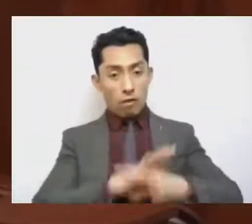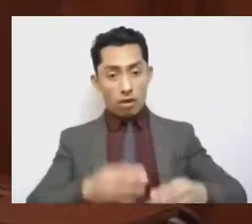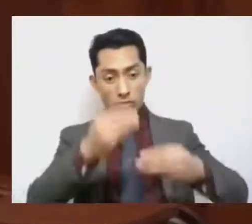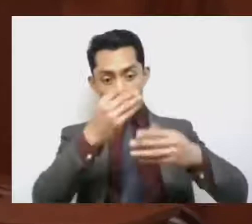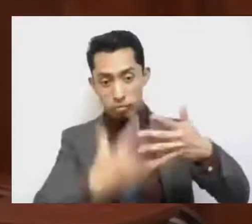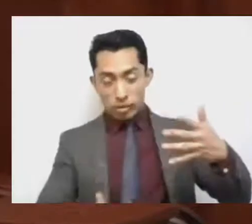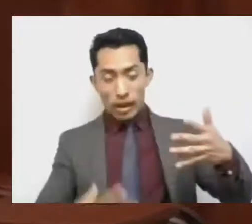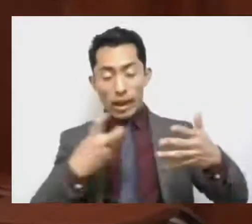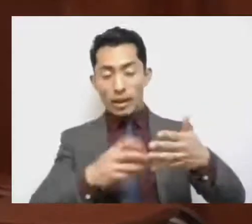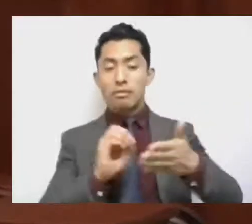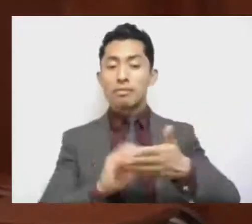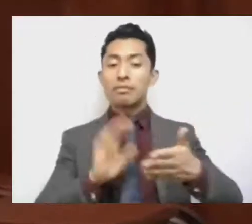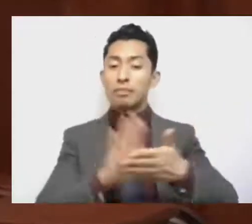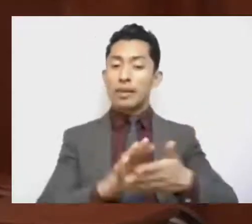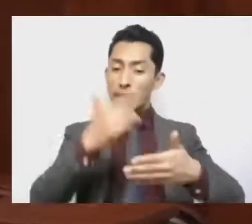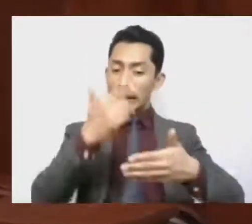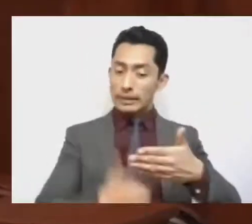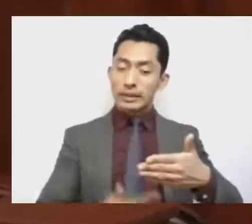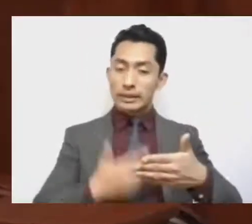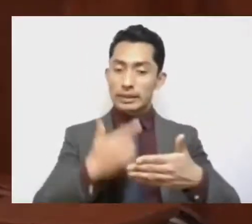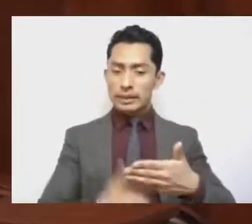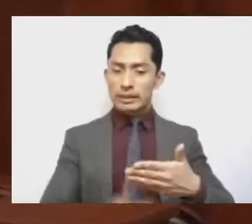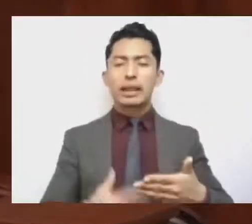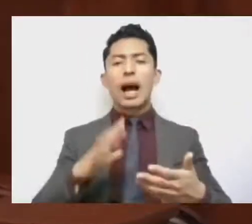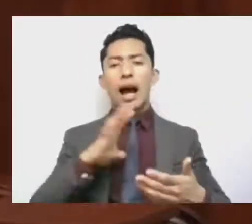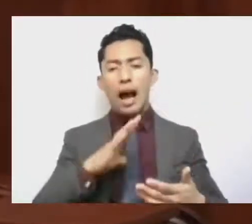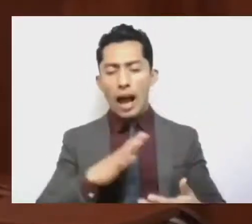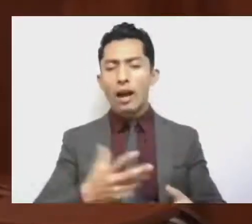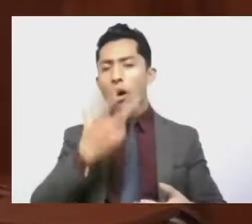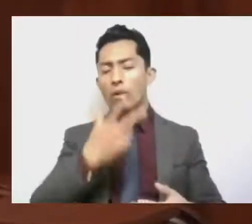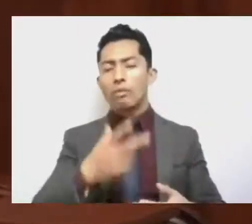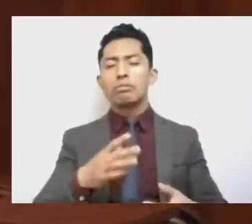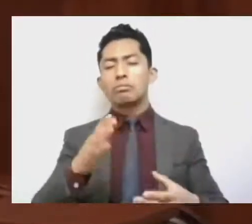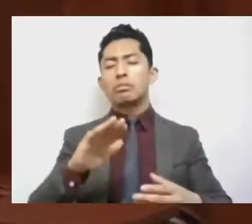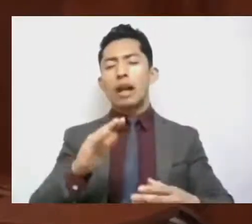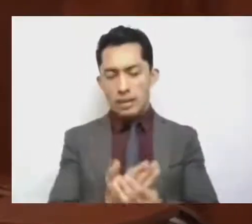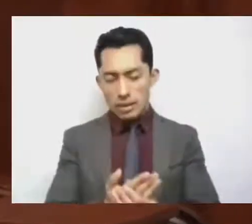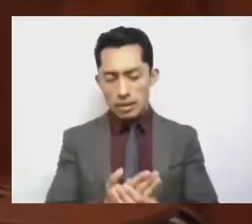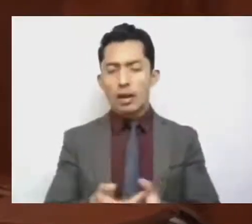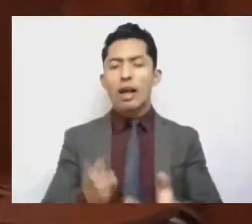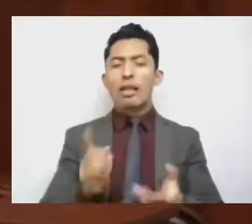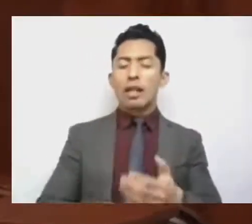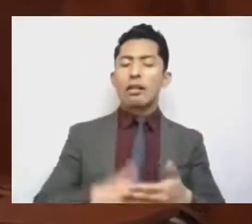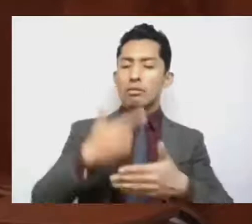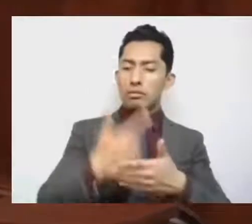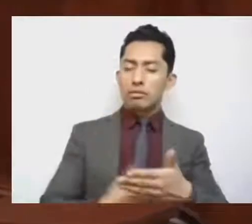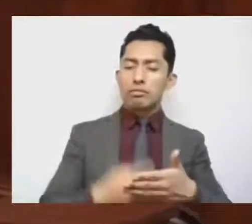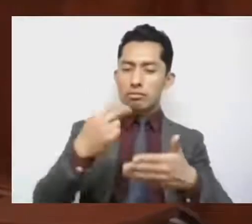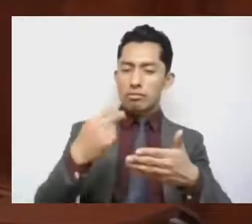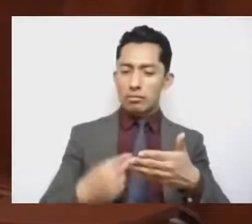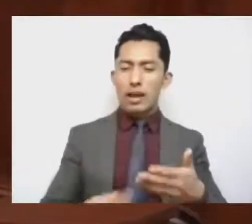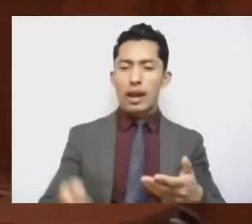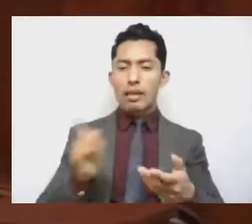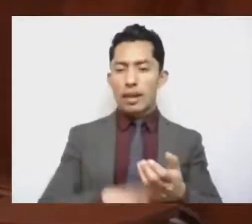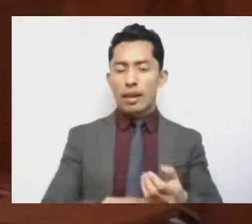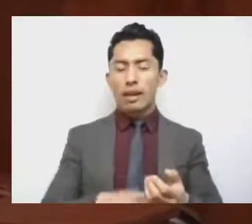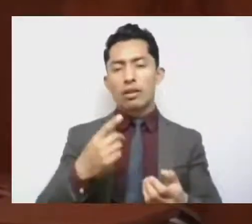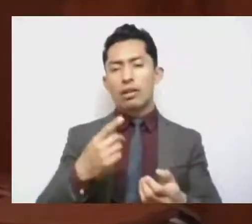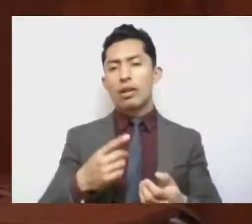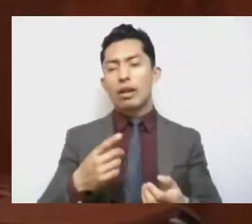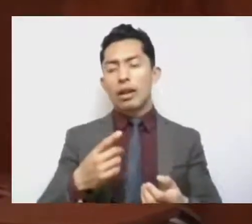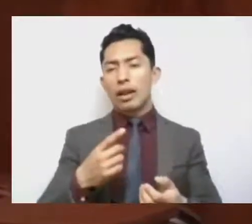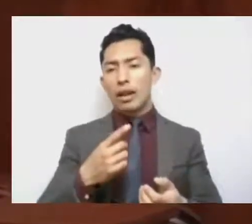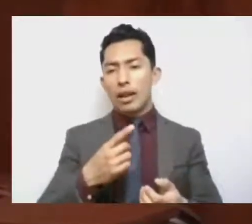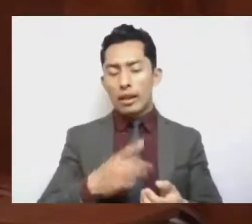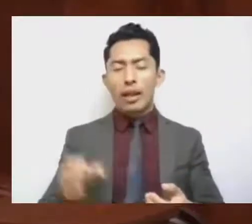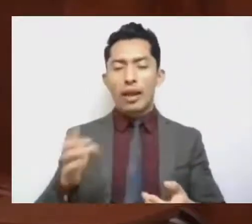está constituida por el o los archivos derivados del registro Sociedad Latinoamericana de Nefrología